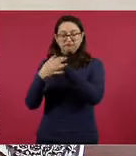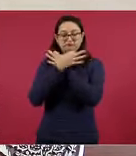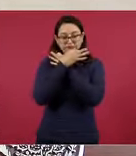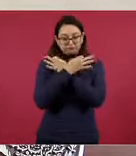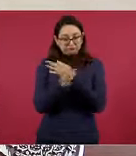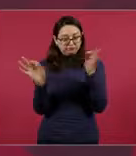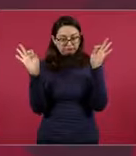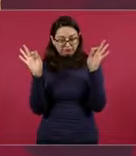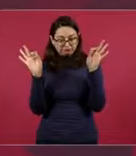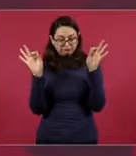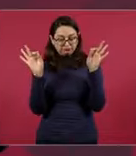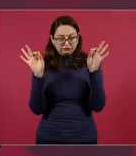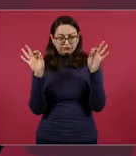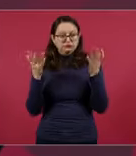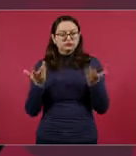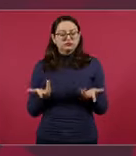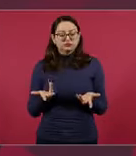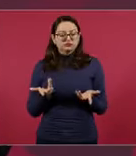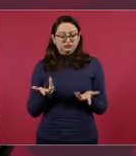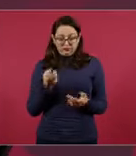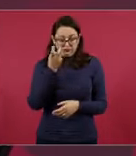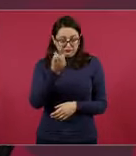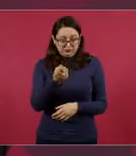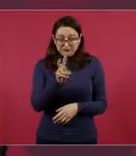en los mejores términos, porque así fue.